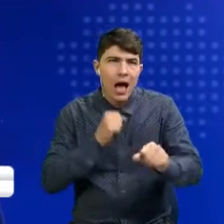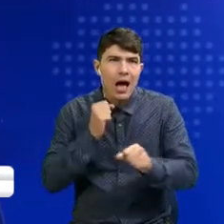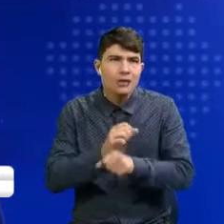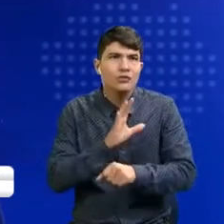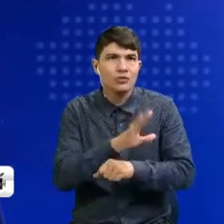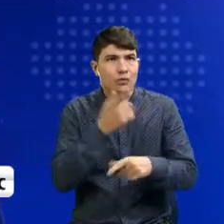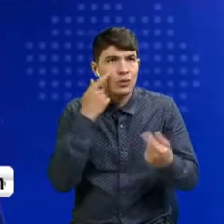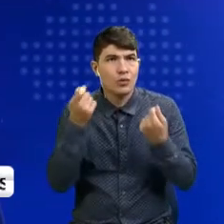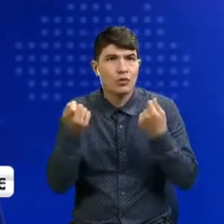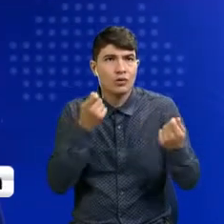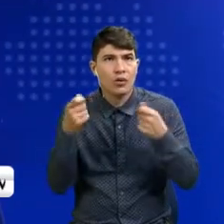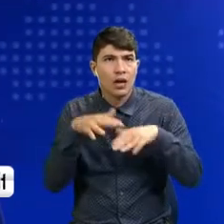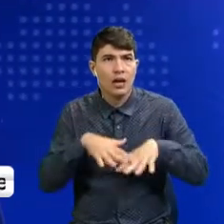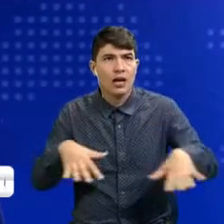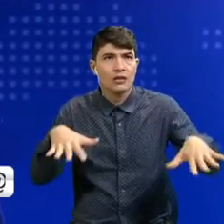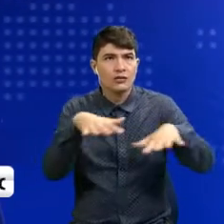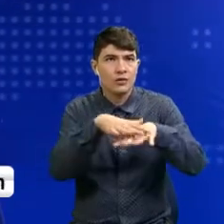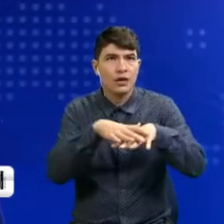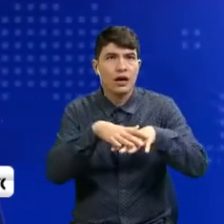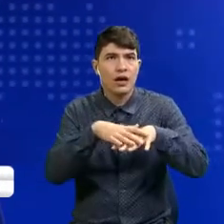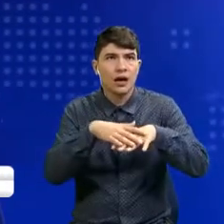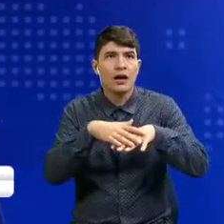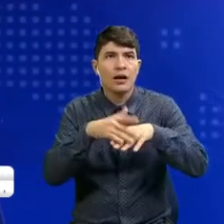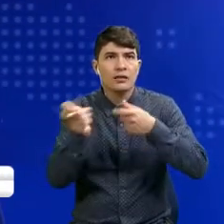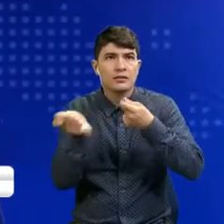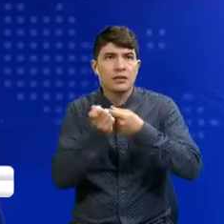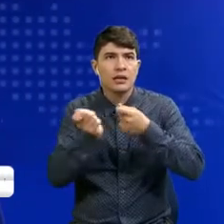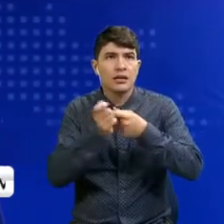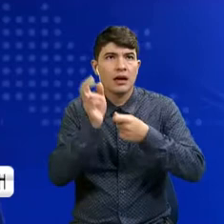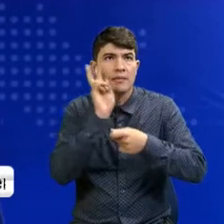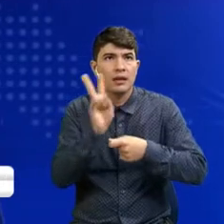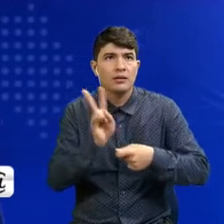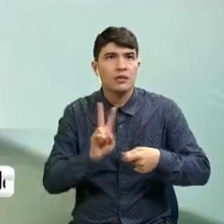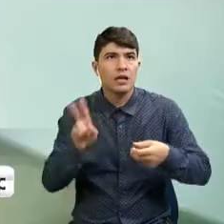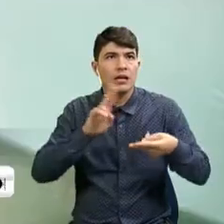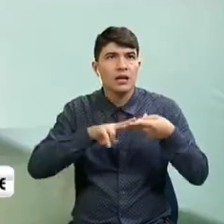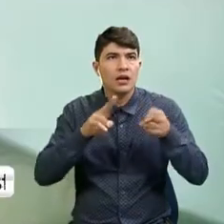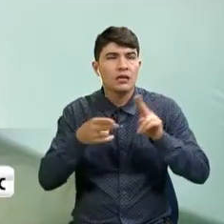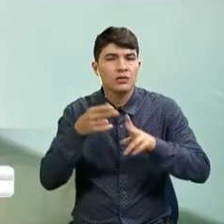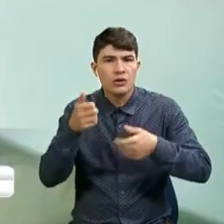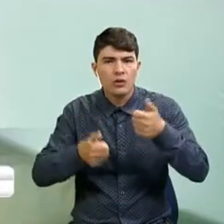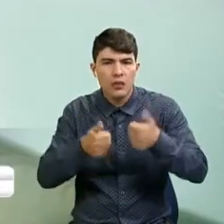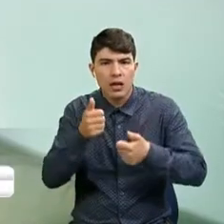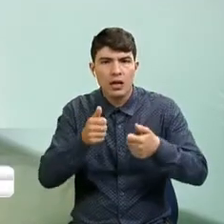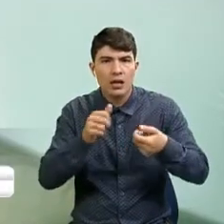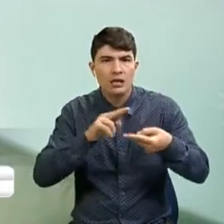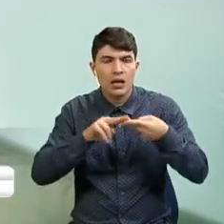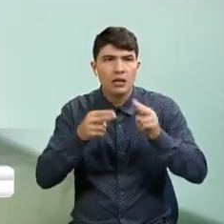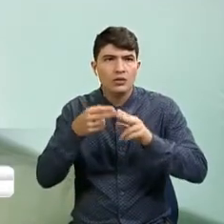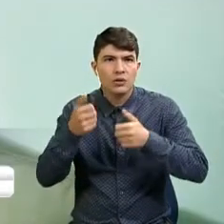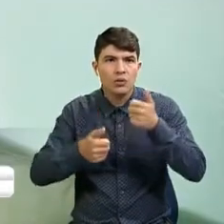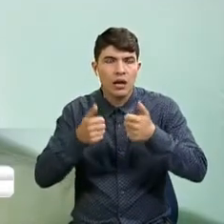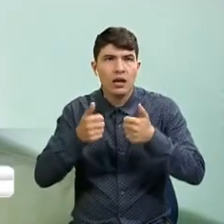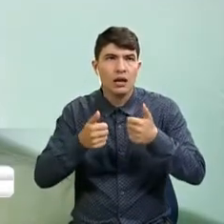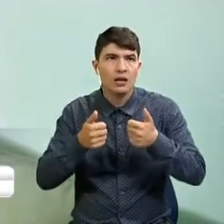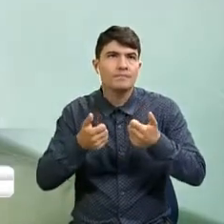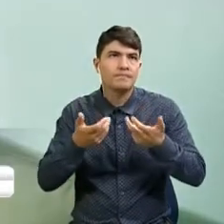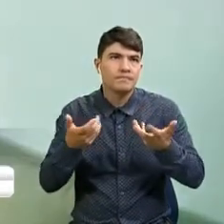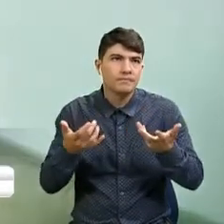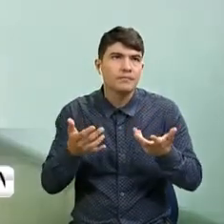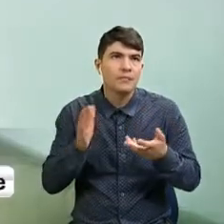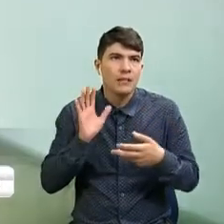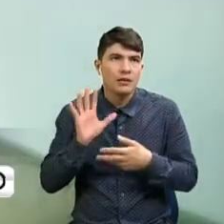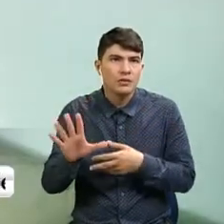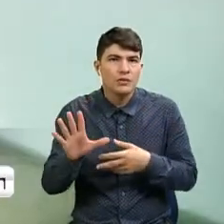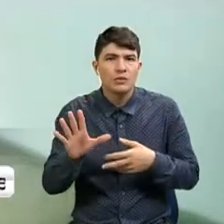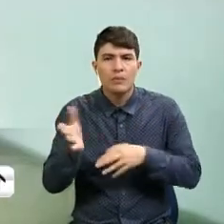controlando la zona de la frontera en lo que tiene que ver con con actos del cobro